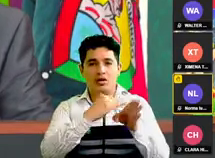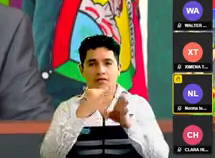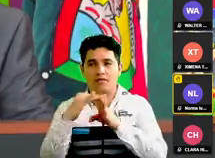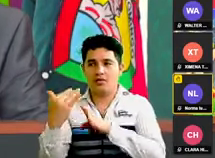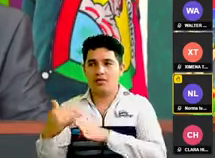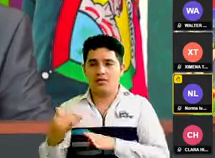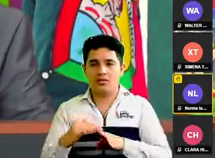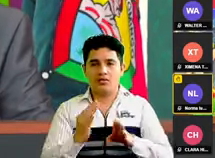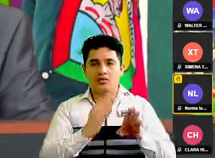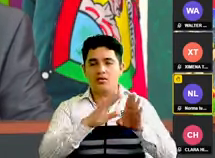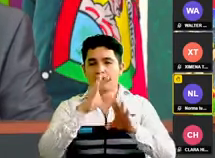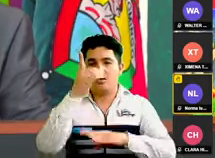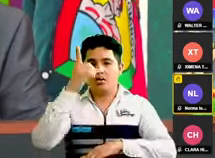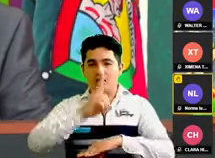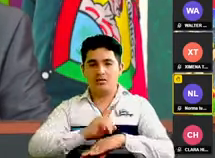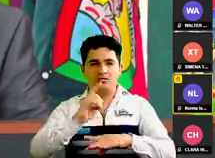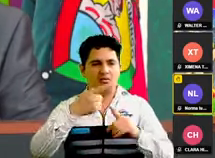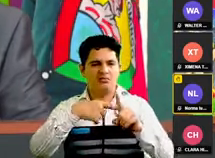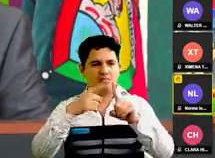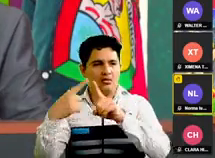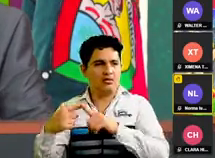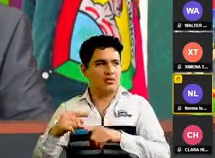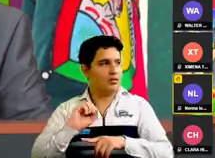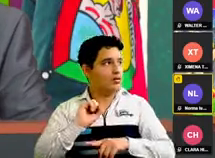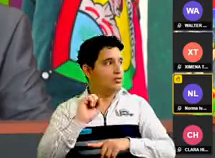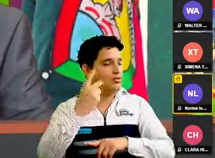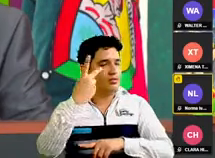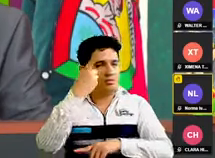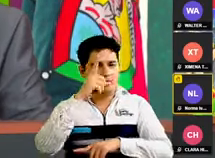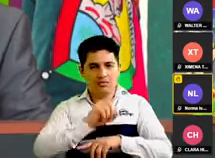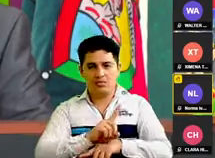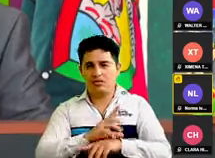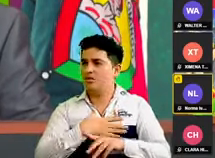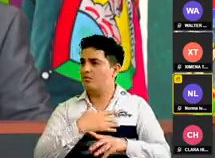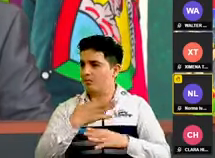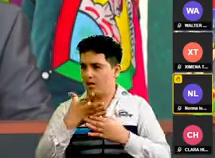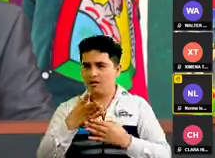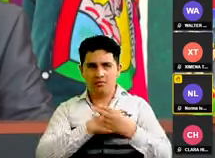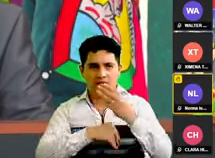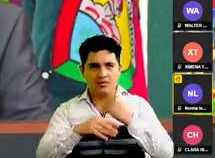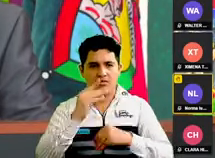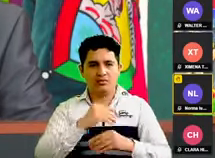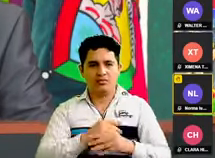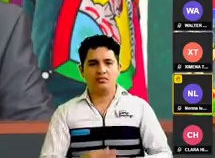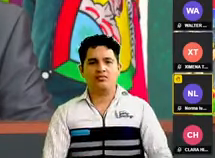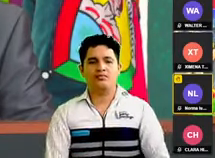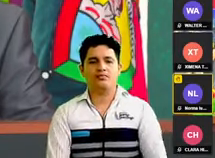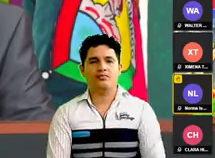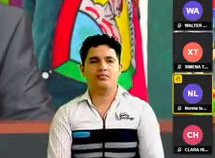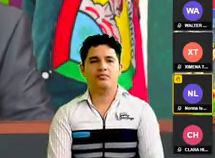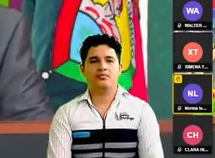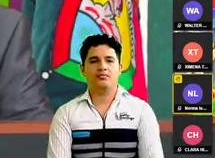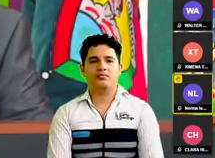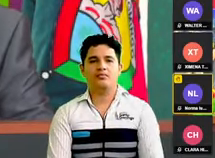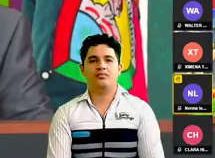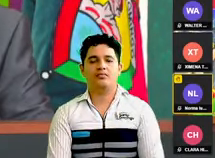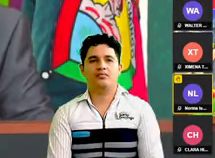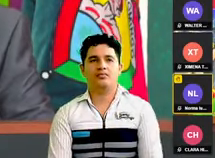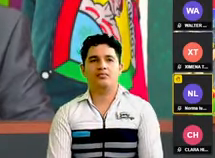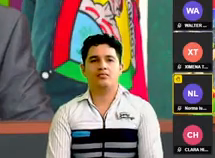directores, coordinadores y subdirectores. ¿Para qué? Para poder alimentar el